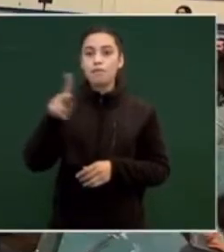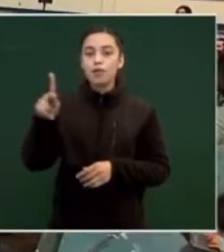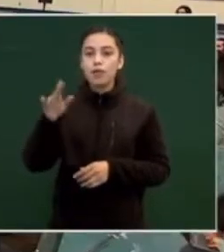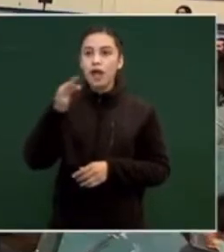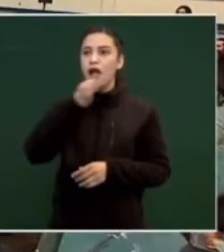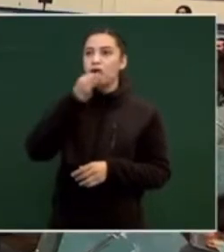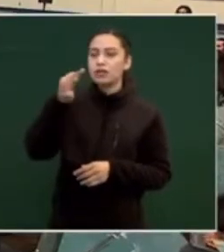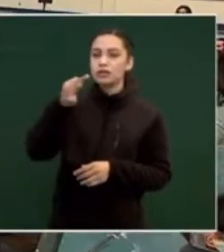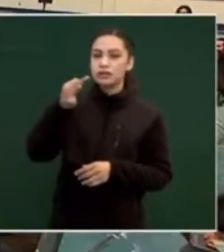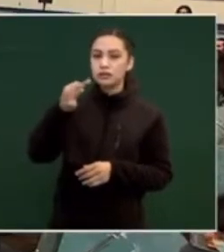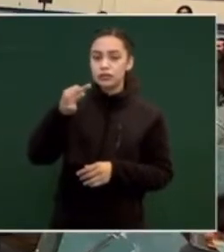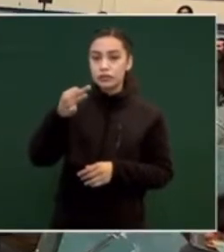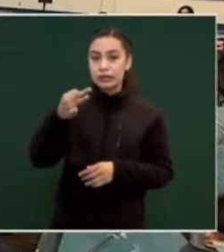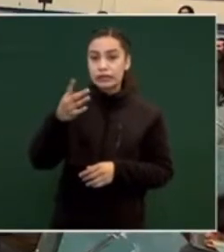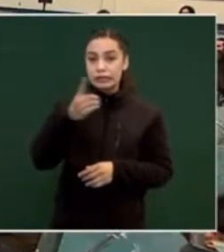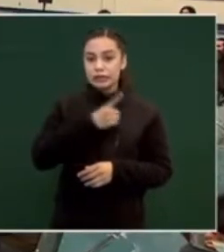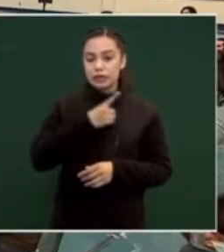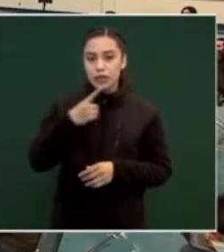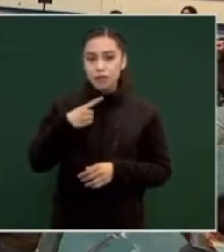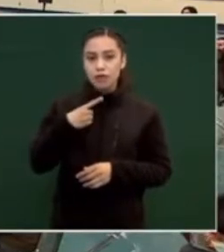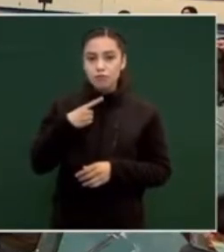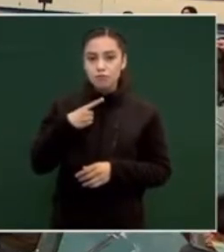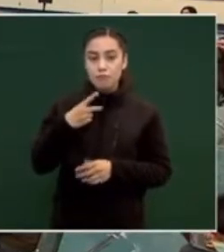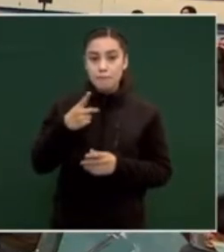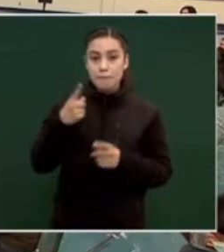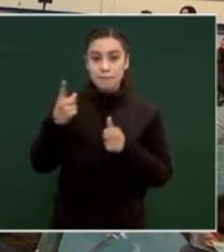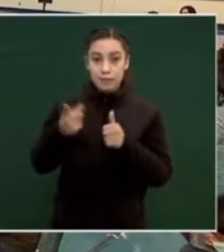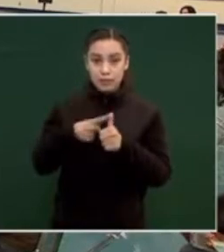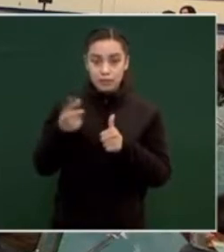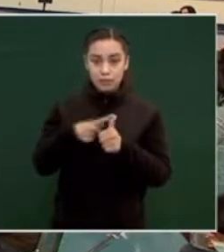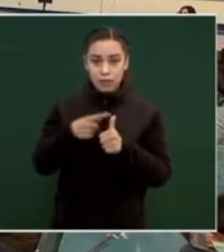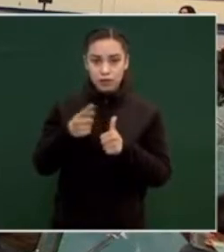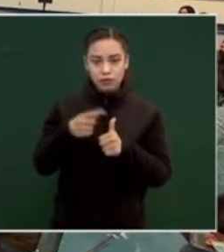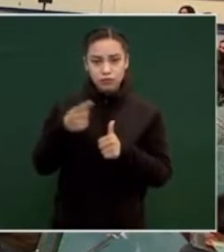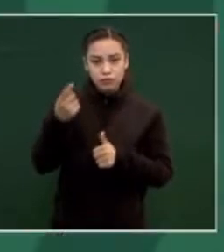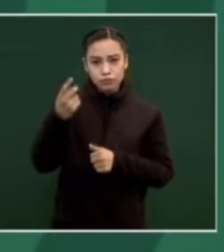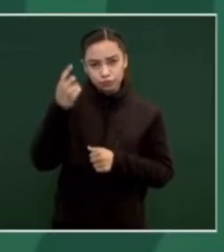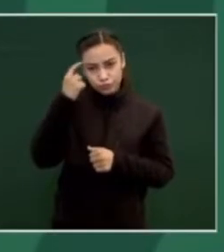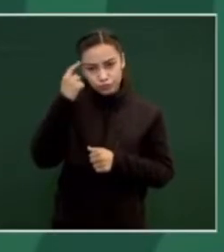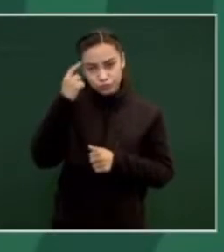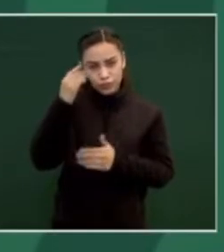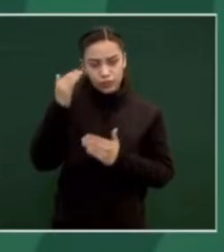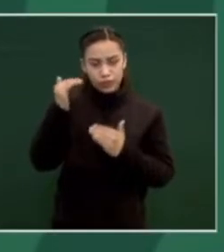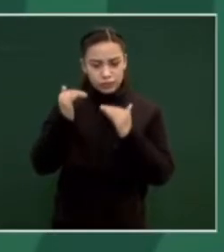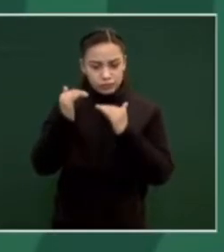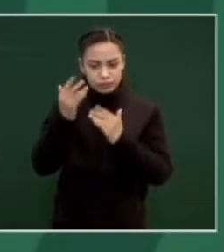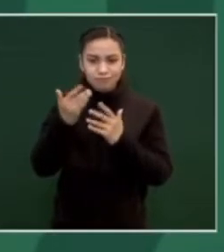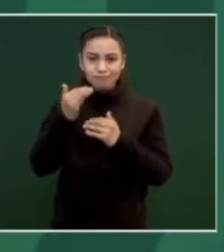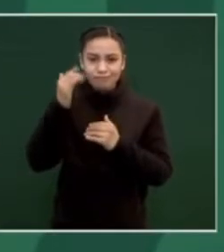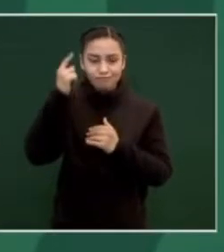se necesita tener autoridad moral si no no es posible